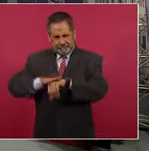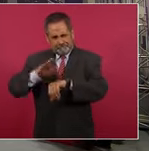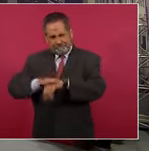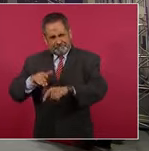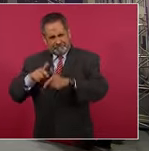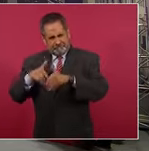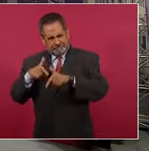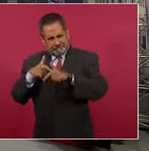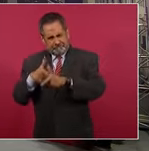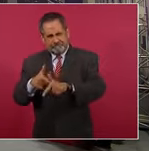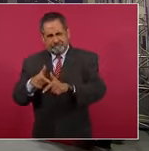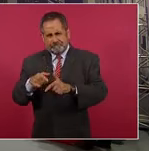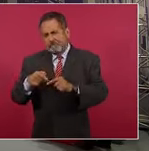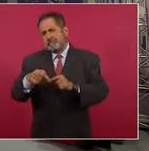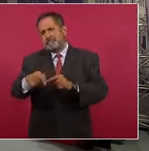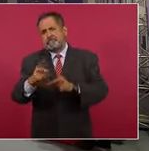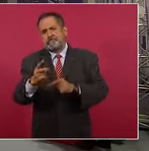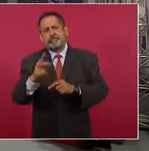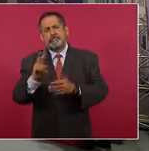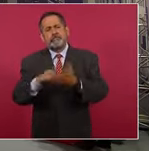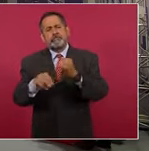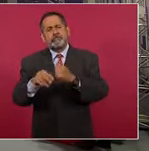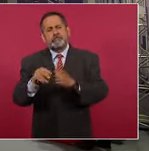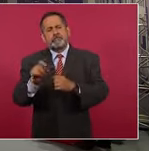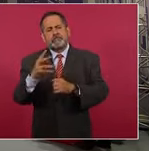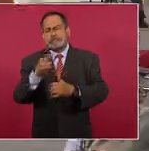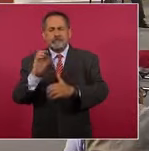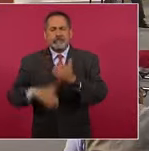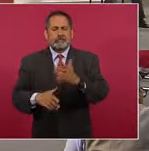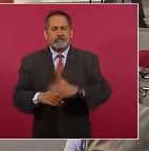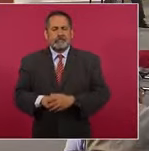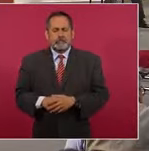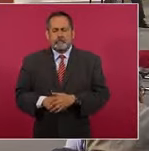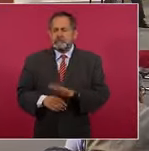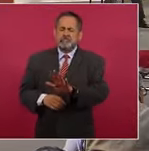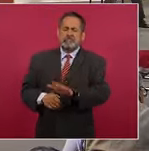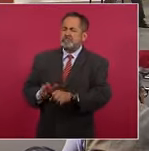pues se quiera terminar hacia diciembre de 2023? No, tenemos tiempo.